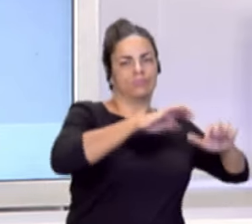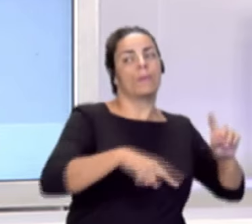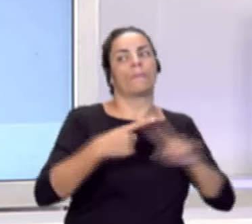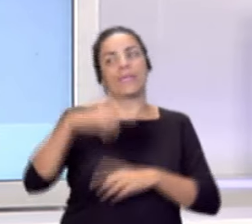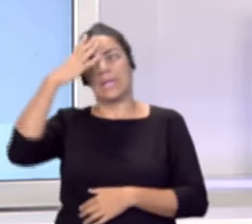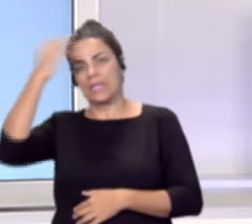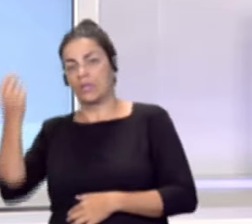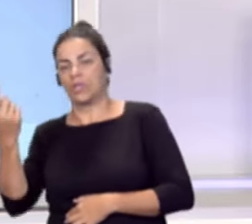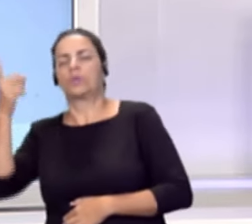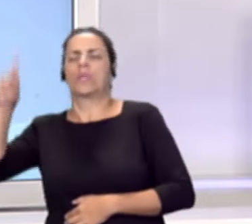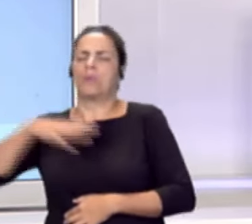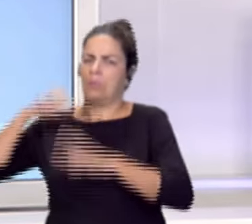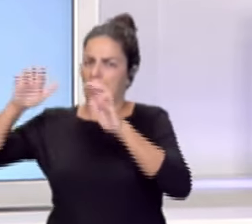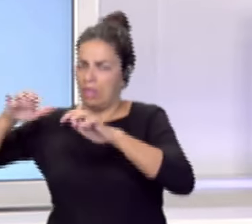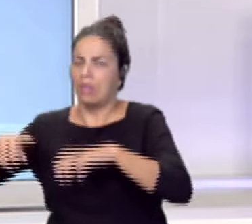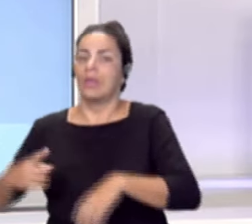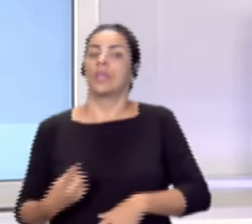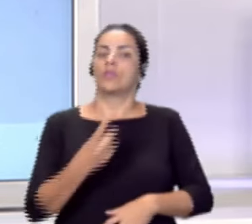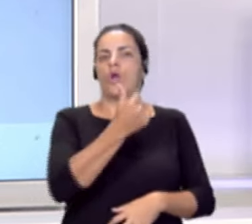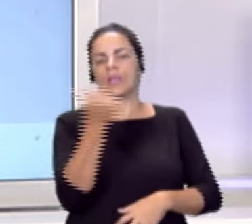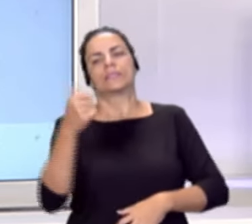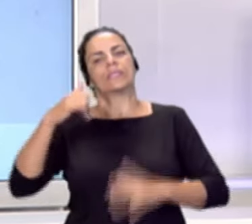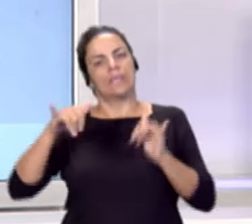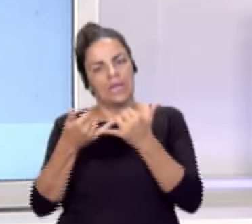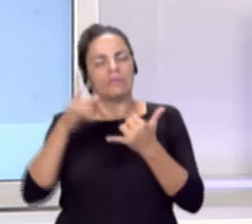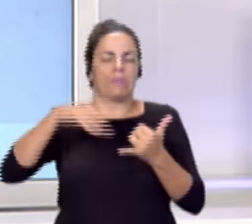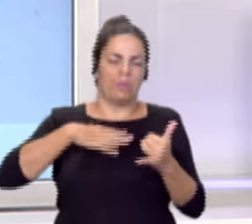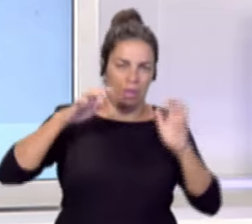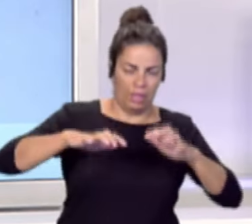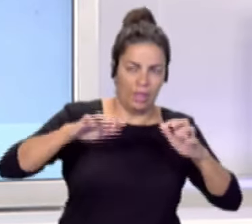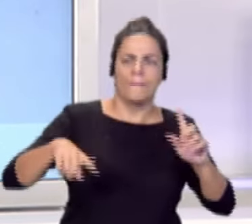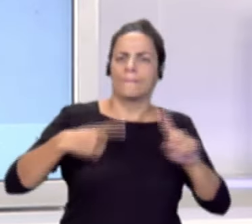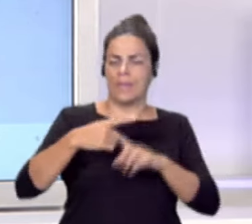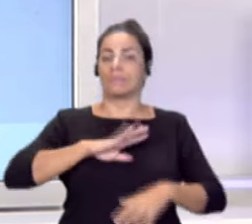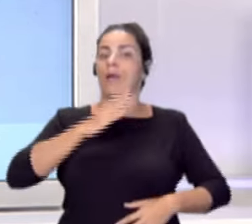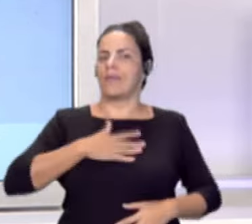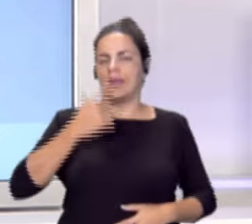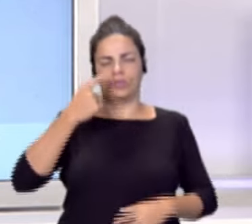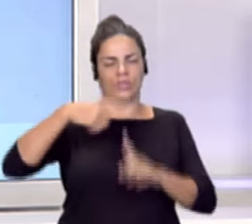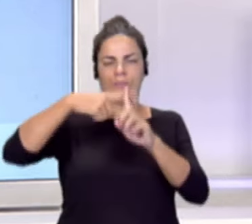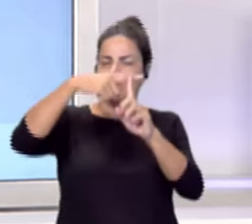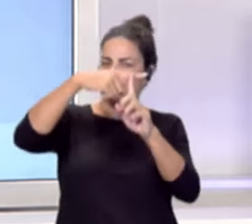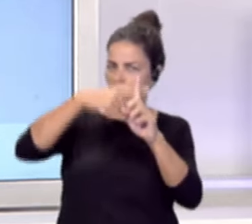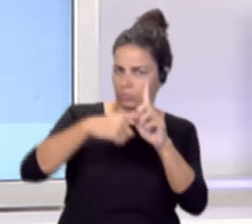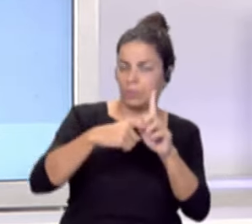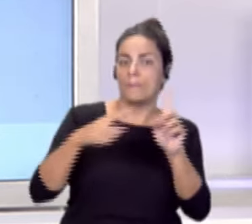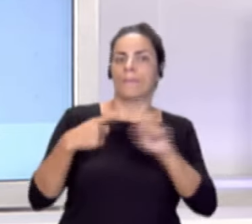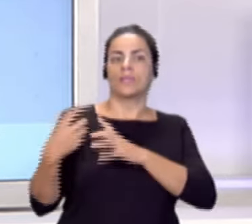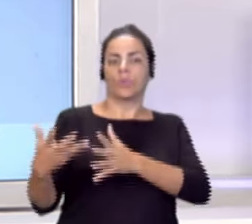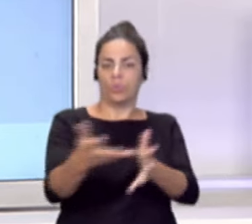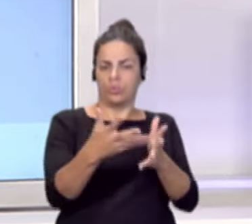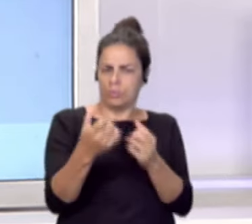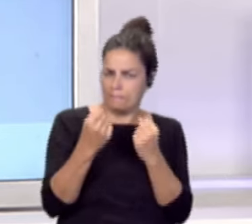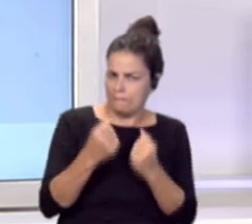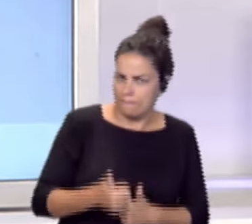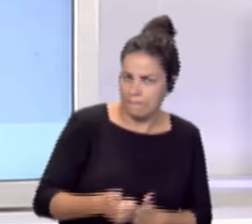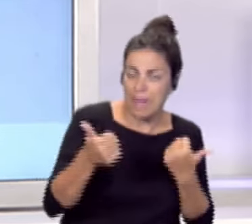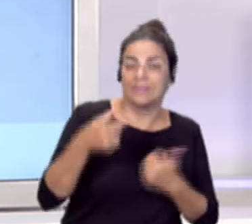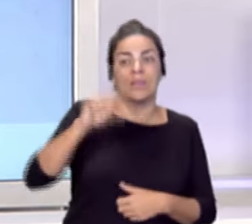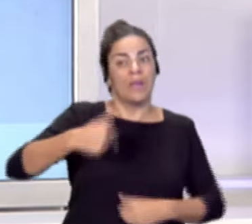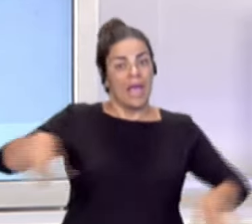en el nordeste de la isla de Tenerife. Las temperaturas van a bajar, lo notaremos mañana. El viento va a aumentar de intensidad. También esta noche